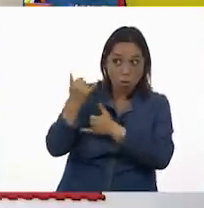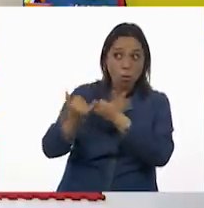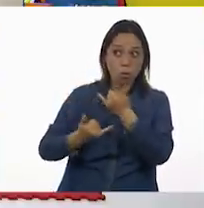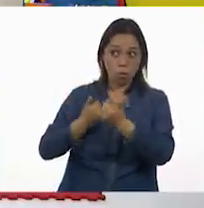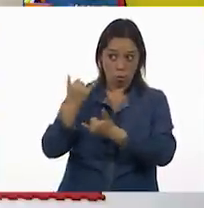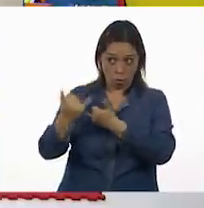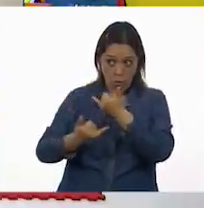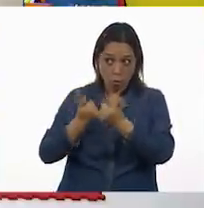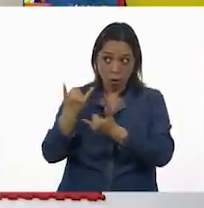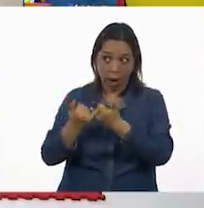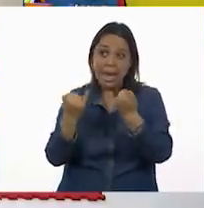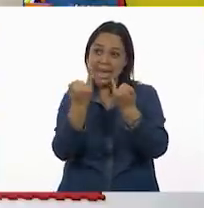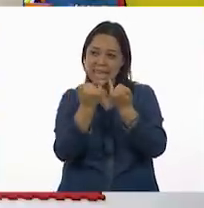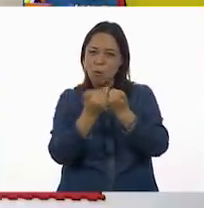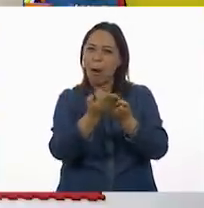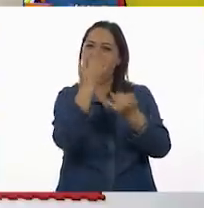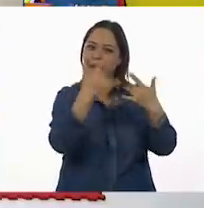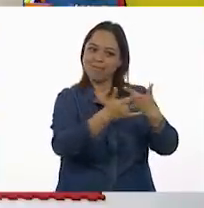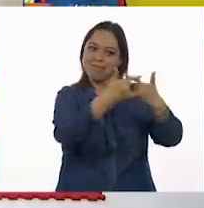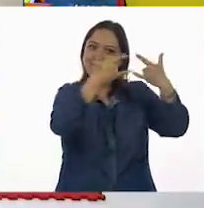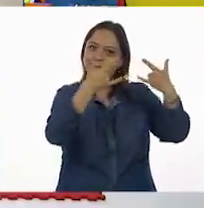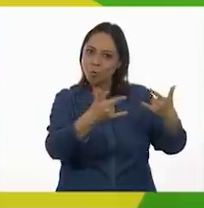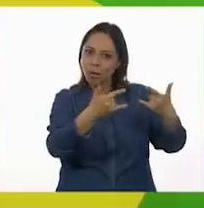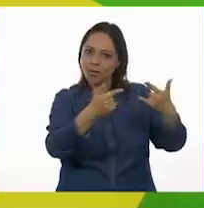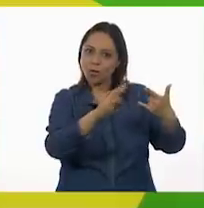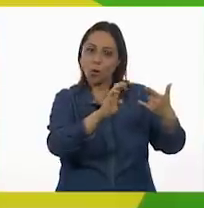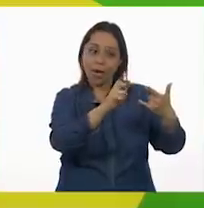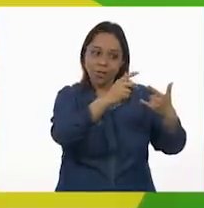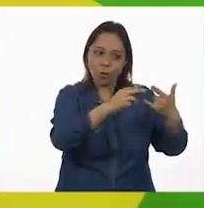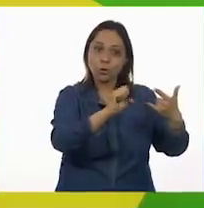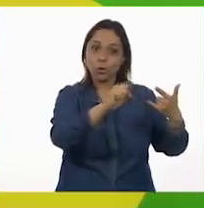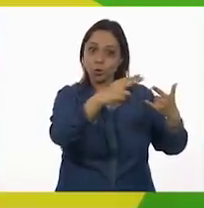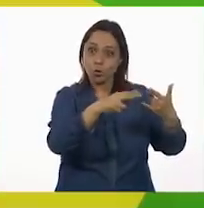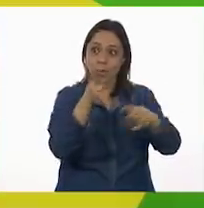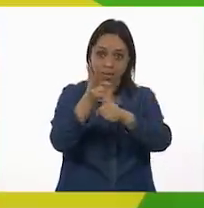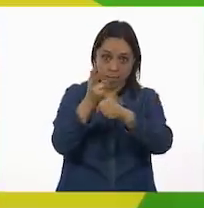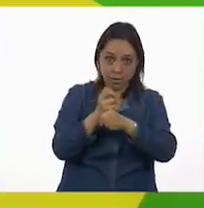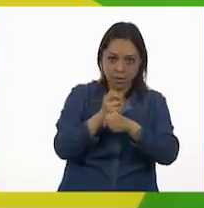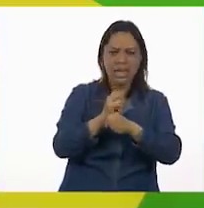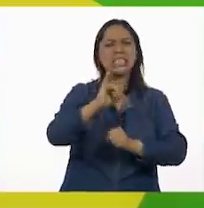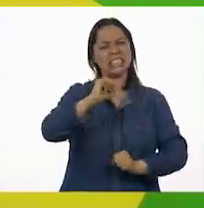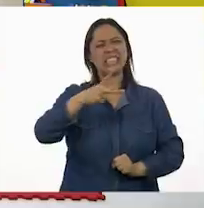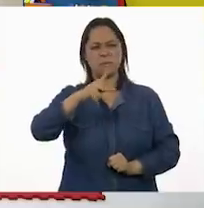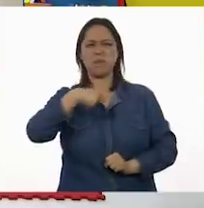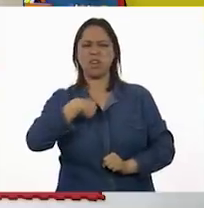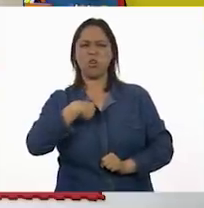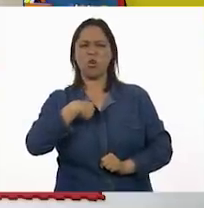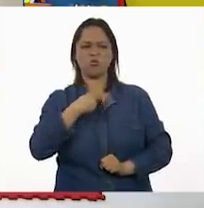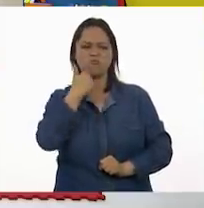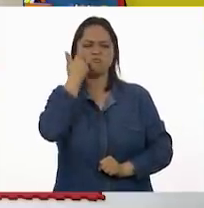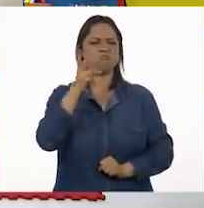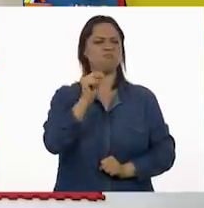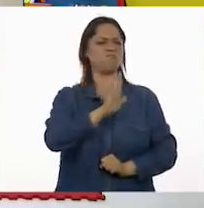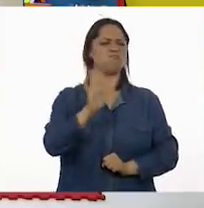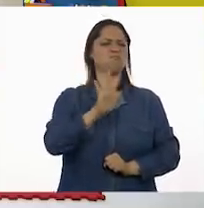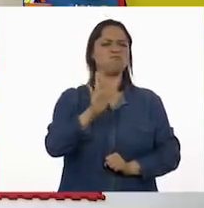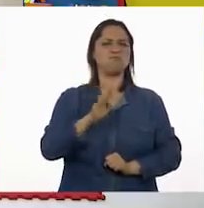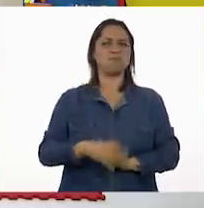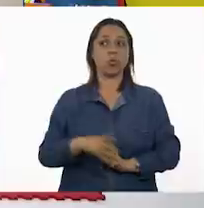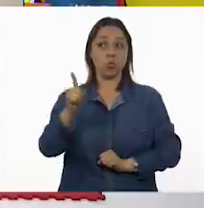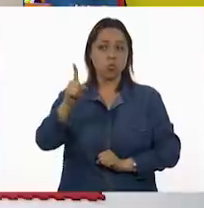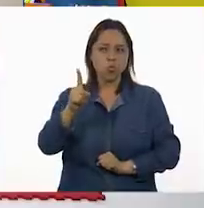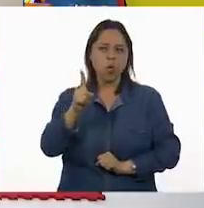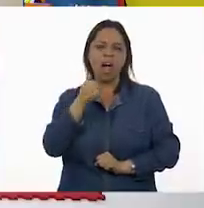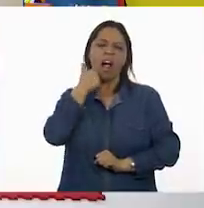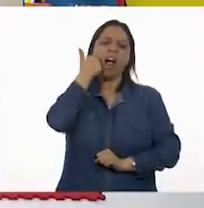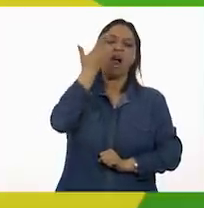como Eto y Shu invitaron a jugar a Bert? Sí, pero yo no he querido. ¿Por qué no has